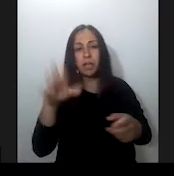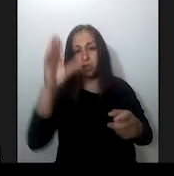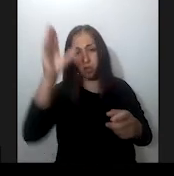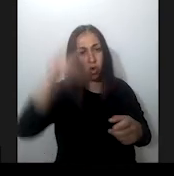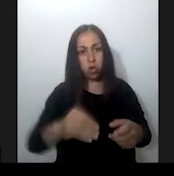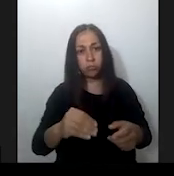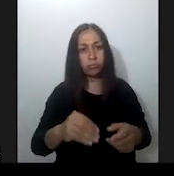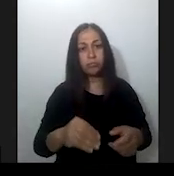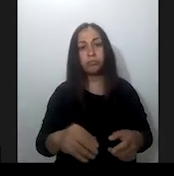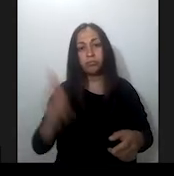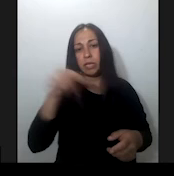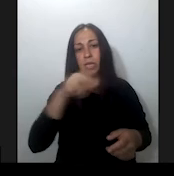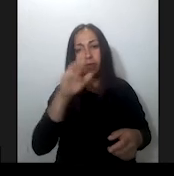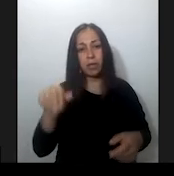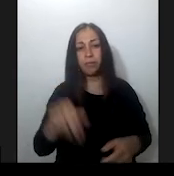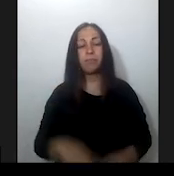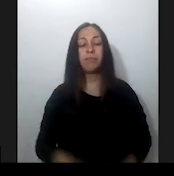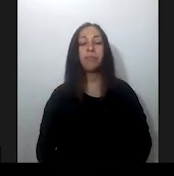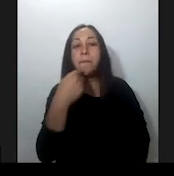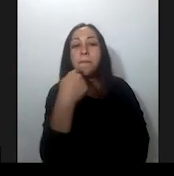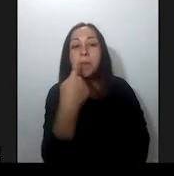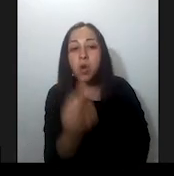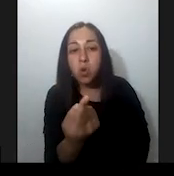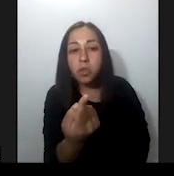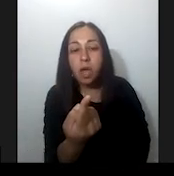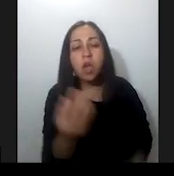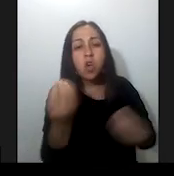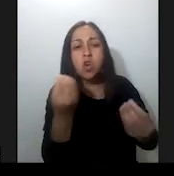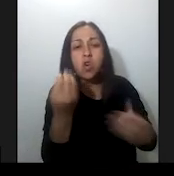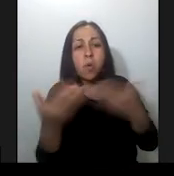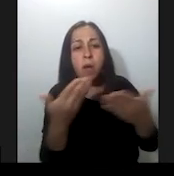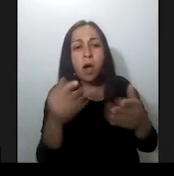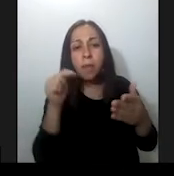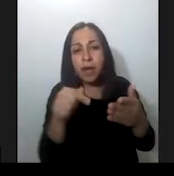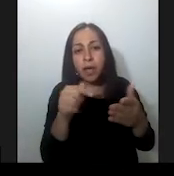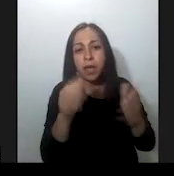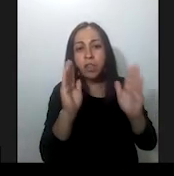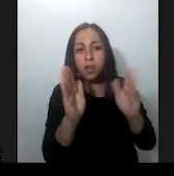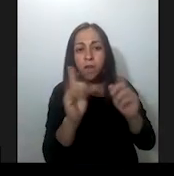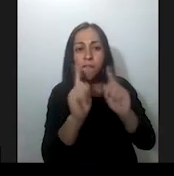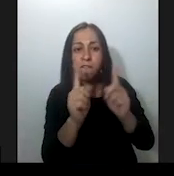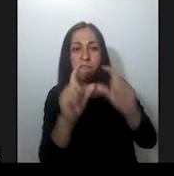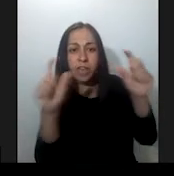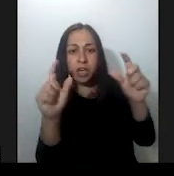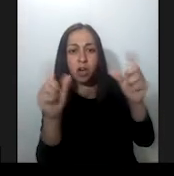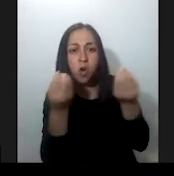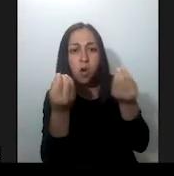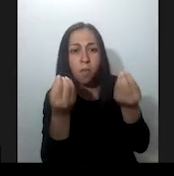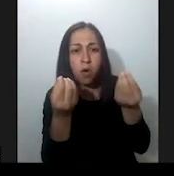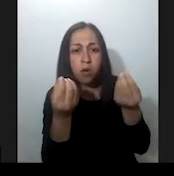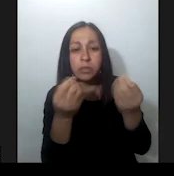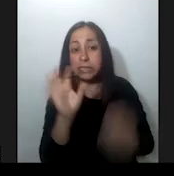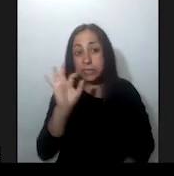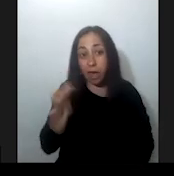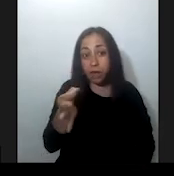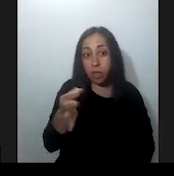Como pueden observar, eliminé todo junto. Bueno, entonces la pregunta es, ¿cómo hago para que esto se mueva y esto